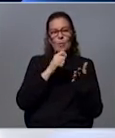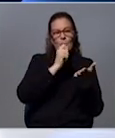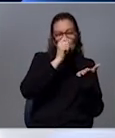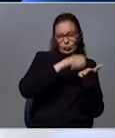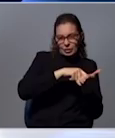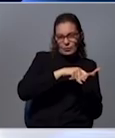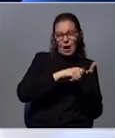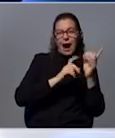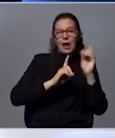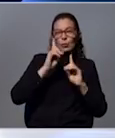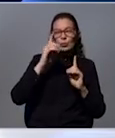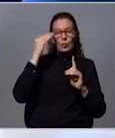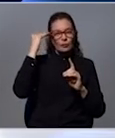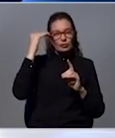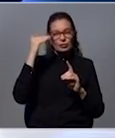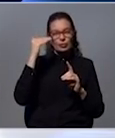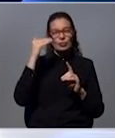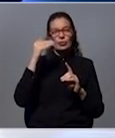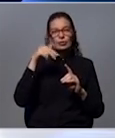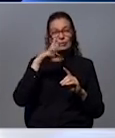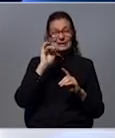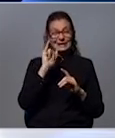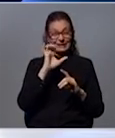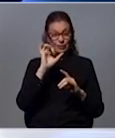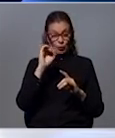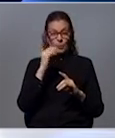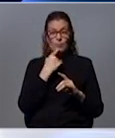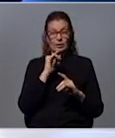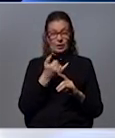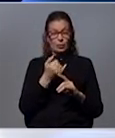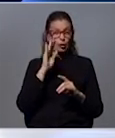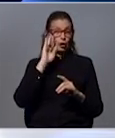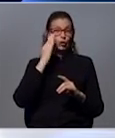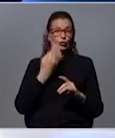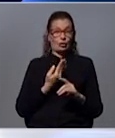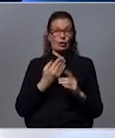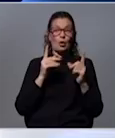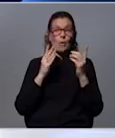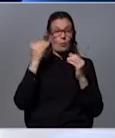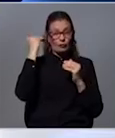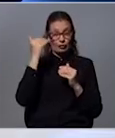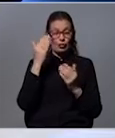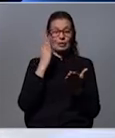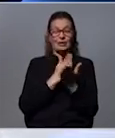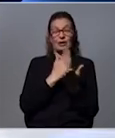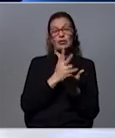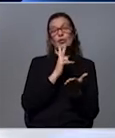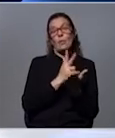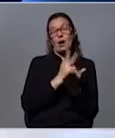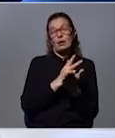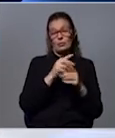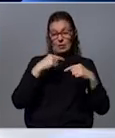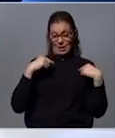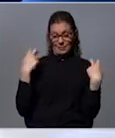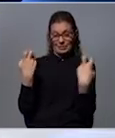que algunos profesores como el profesor martín risso este reconocido docente y especialista de derechos humanos en una